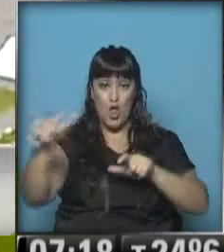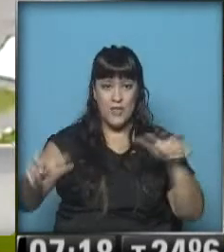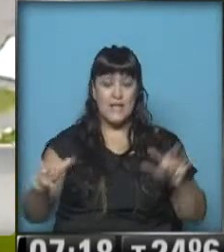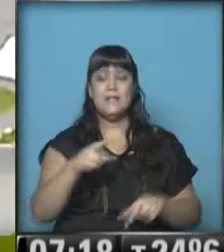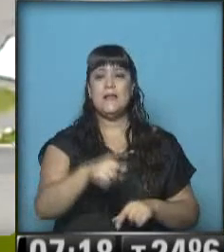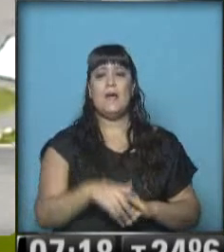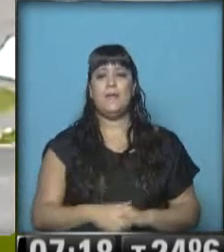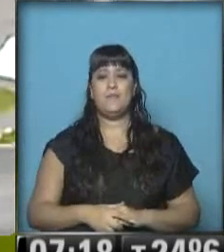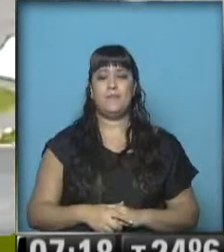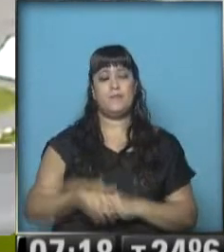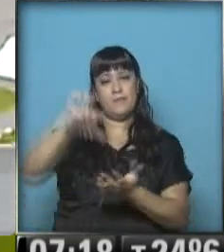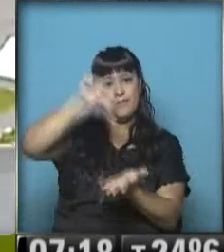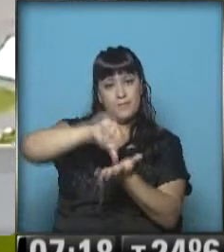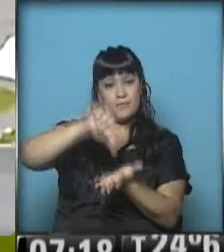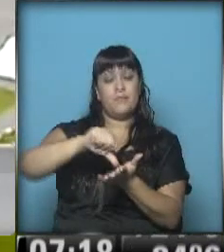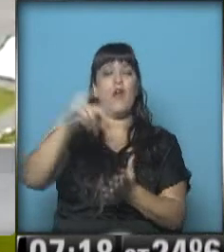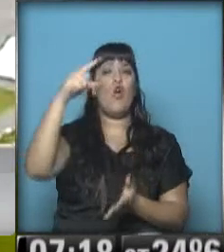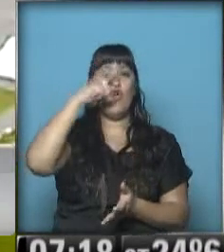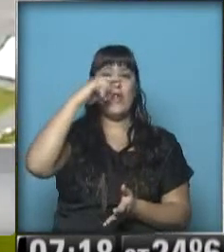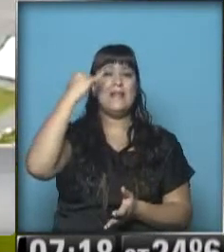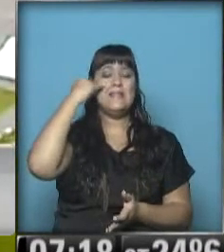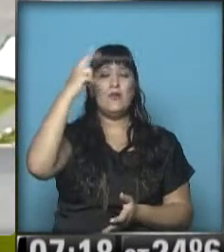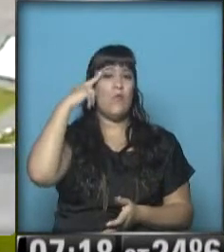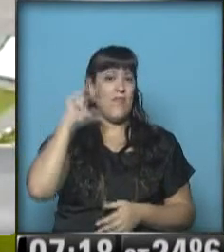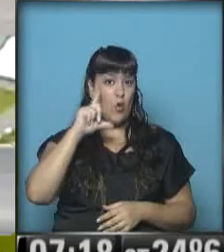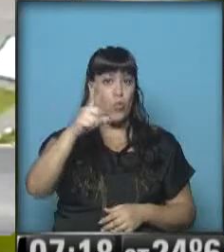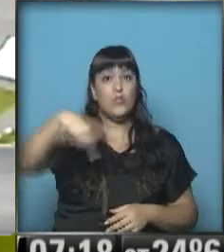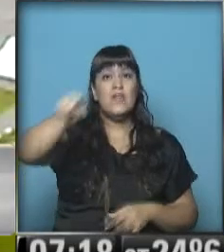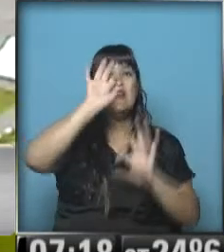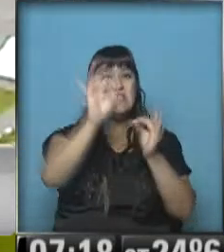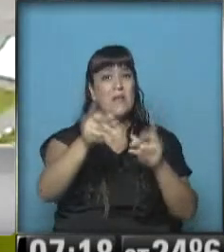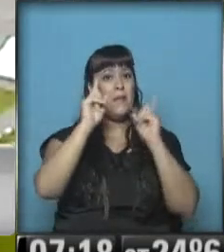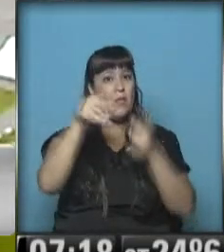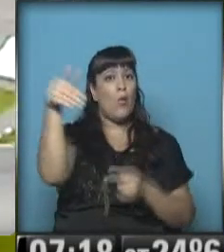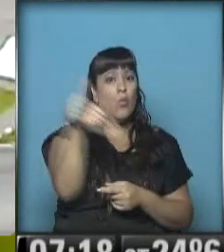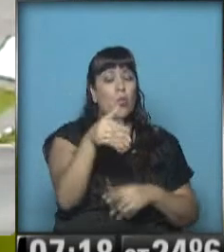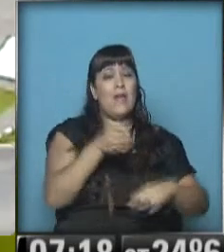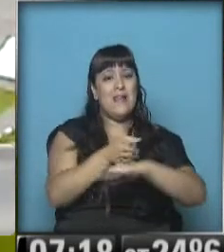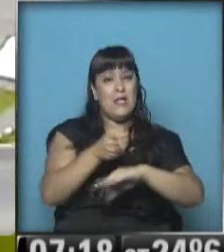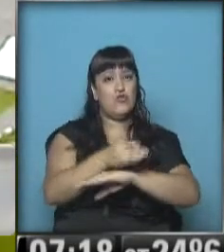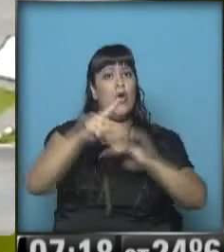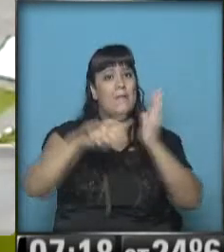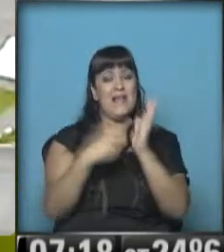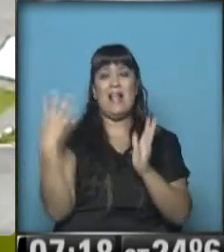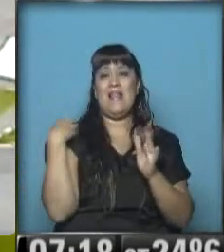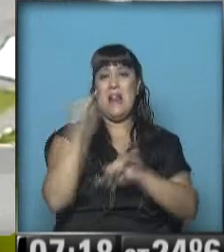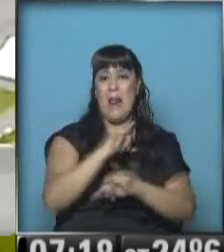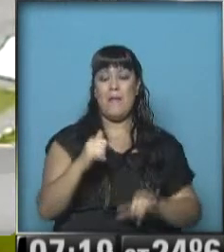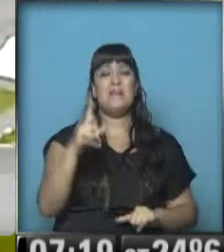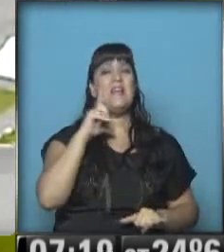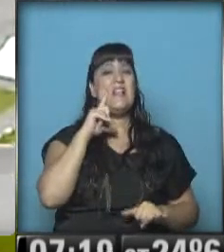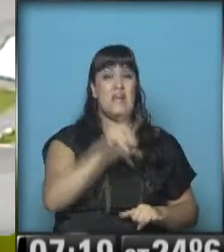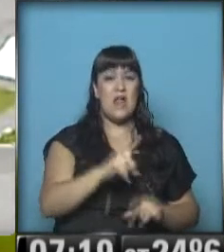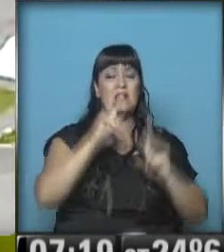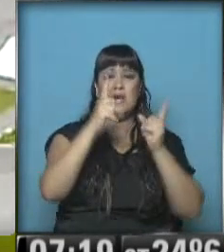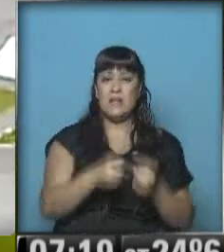este punto en Corrientes y 9 de julio. Tengan en cuenta además que ya hay demoras en los ingresos, muy cargada ya General Paz desde Liniers, también